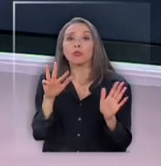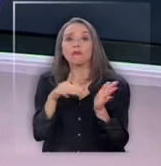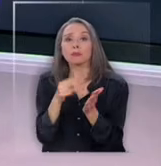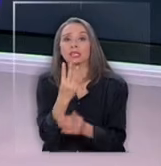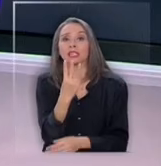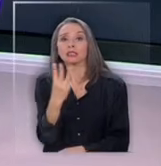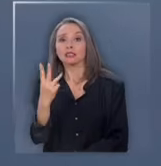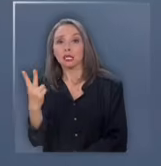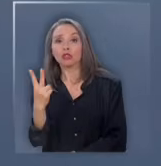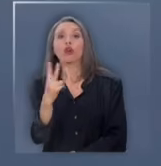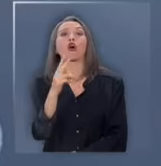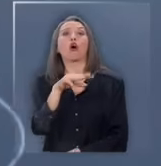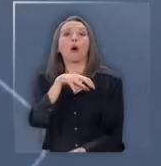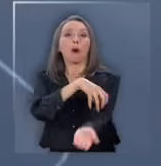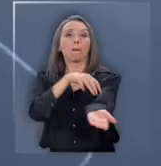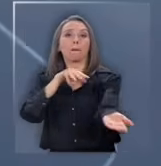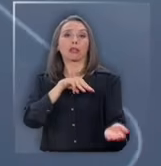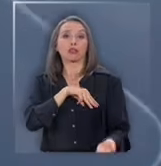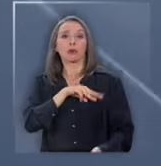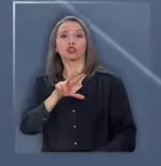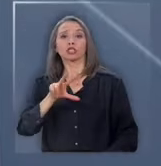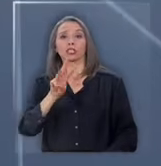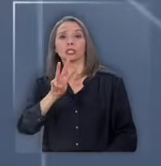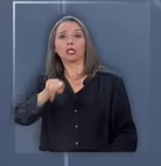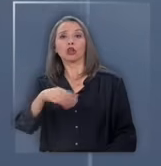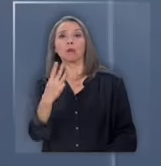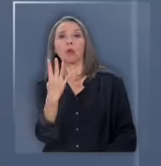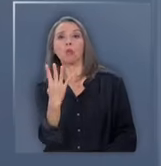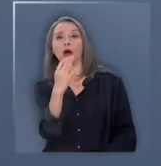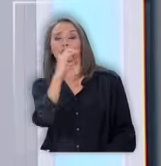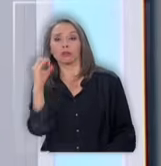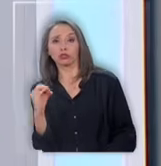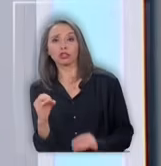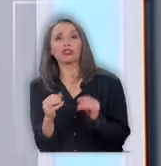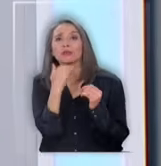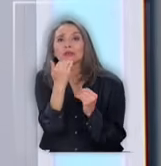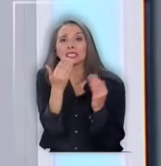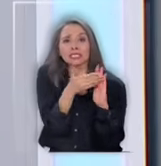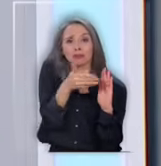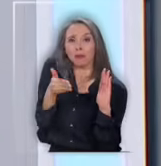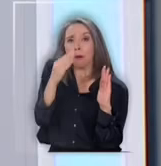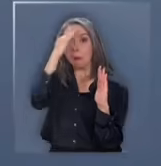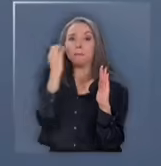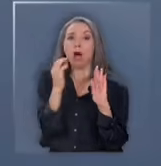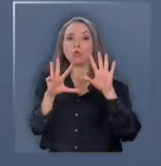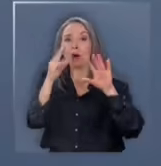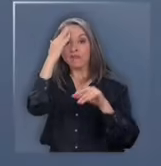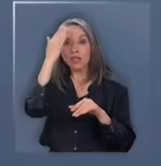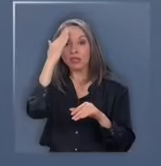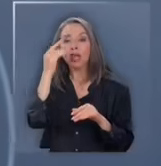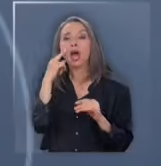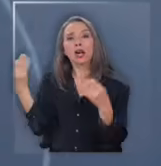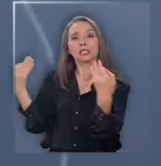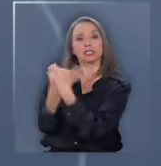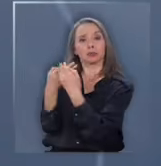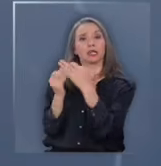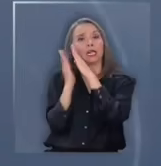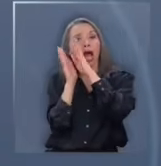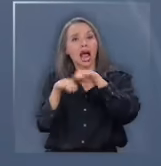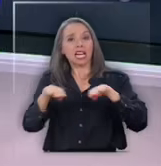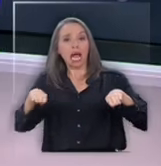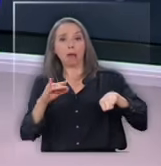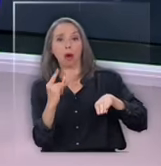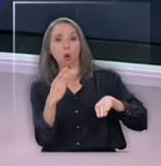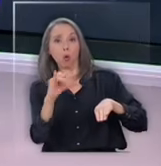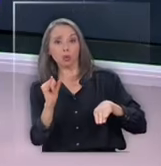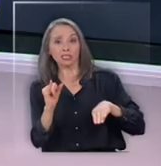metropolitana el 83.4 por ciento sólo nueve días esta fotografía de las camas críticas va a